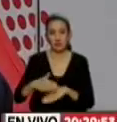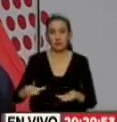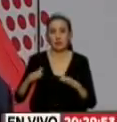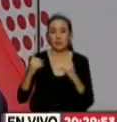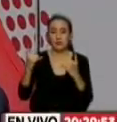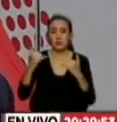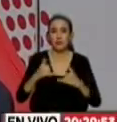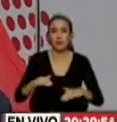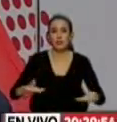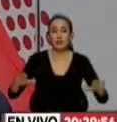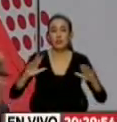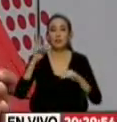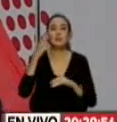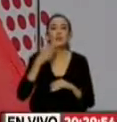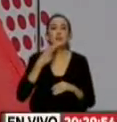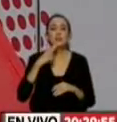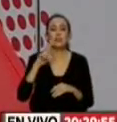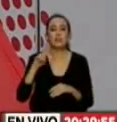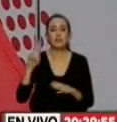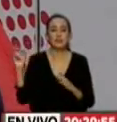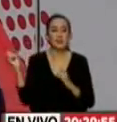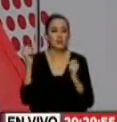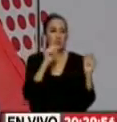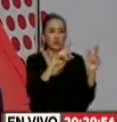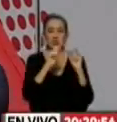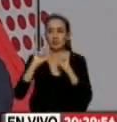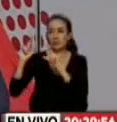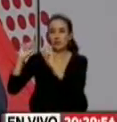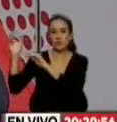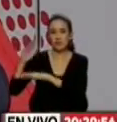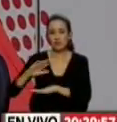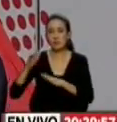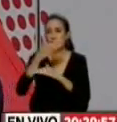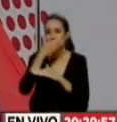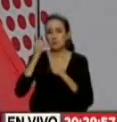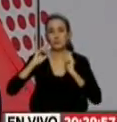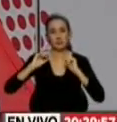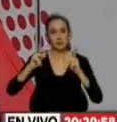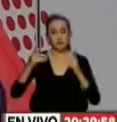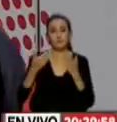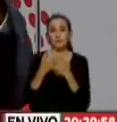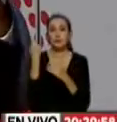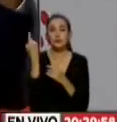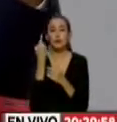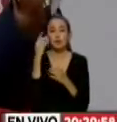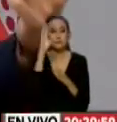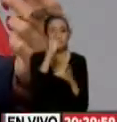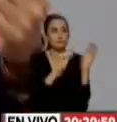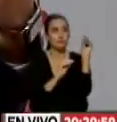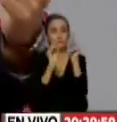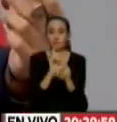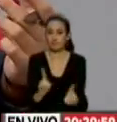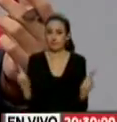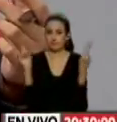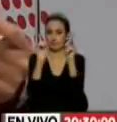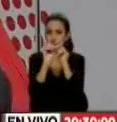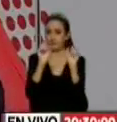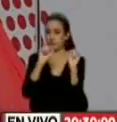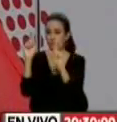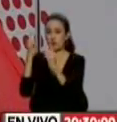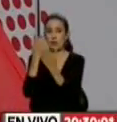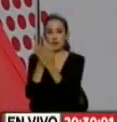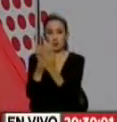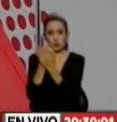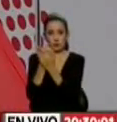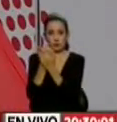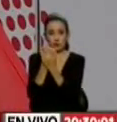toda la población del Uruguay que ha tenido que emigrar en busca de mejores oportunidades. Pero solo tomar nota que una cosa es un migrante económico, otra